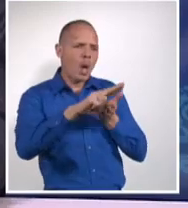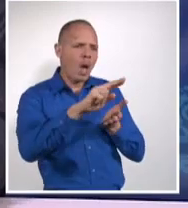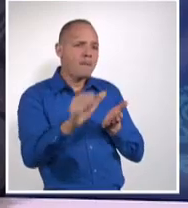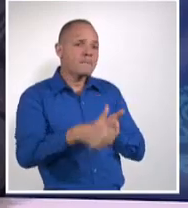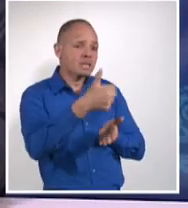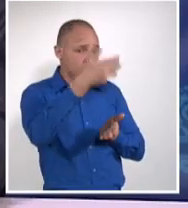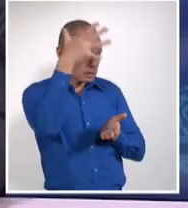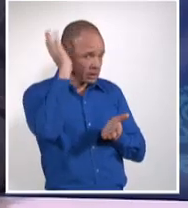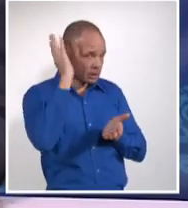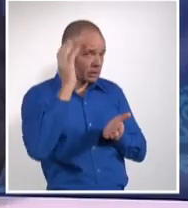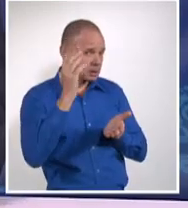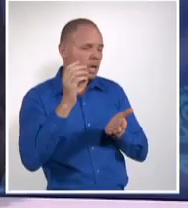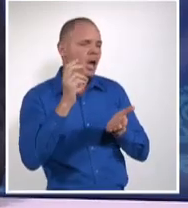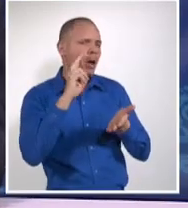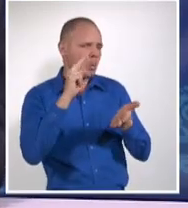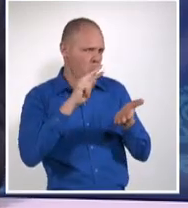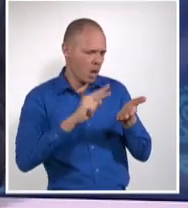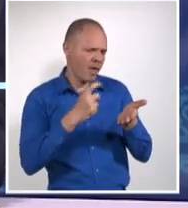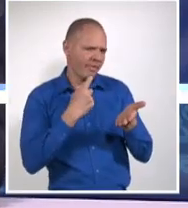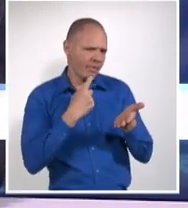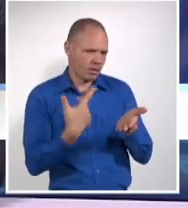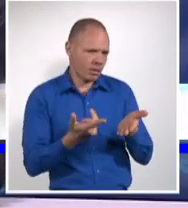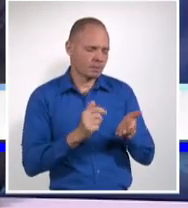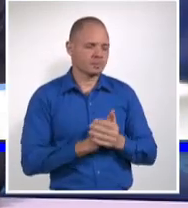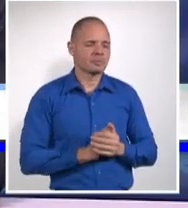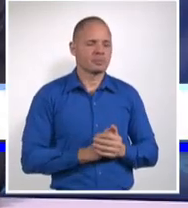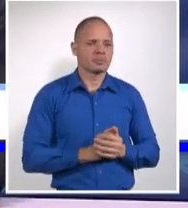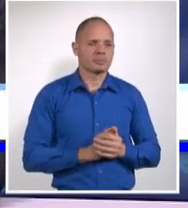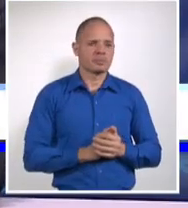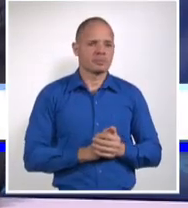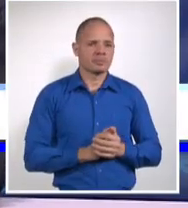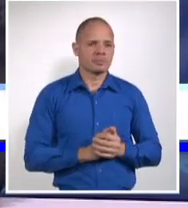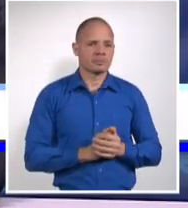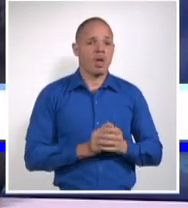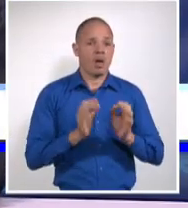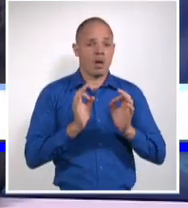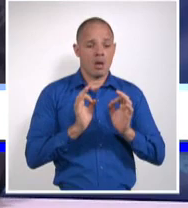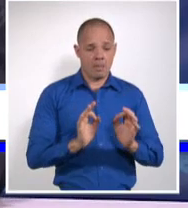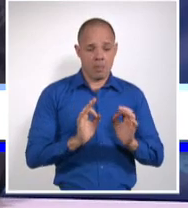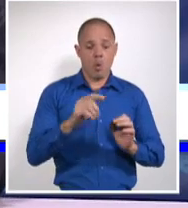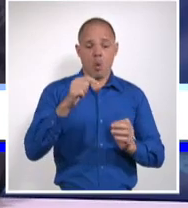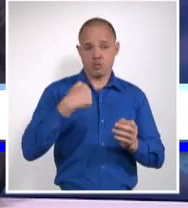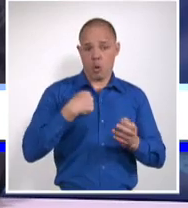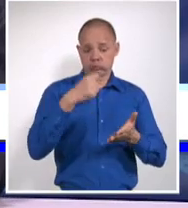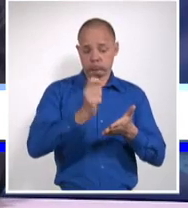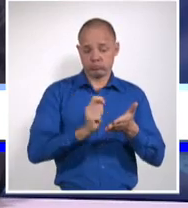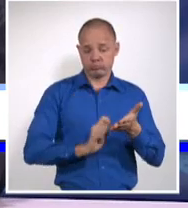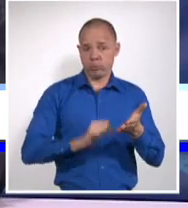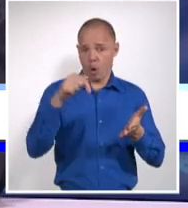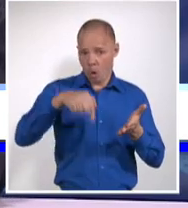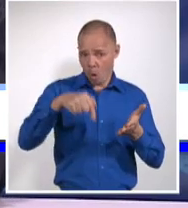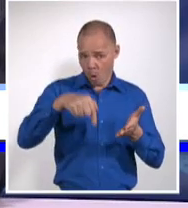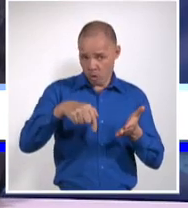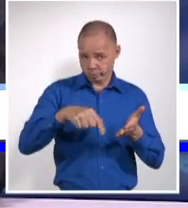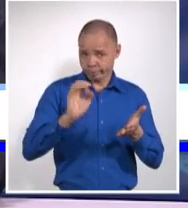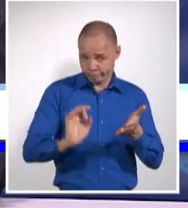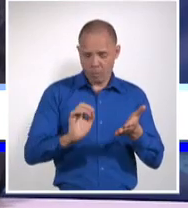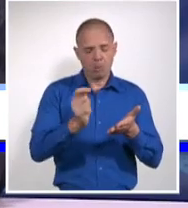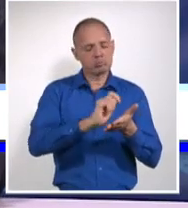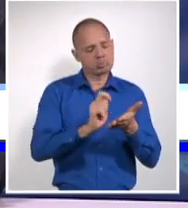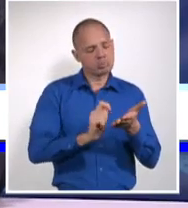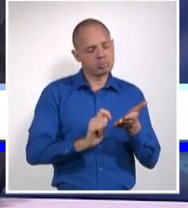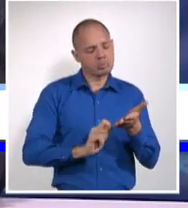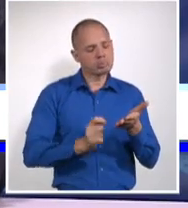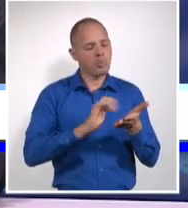dice así somos bernardo do campo esp brasil 23 de marzo de 2020 querido miguel